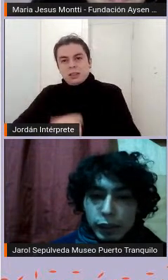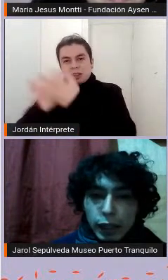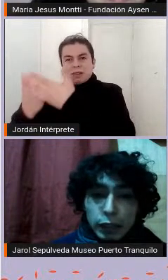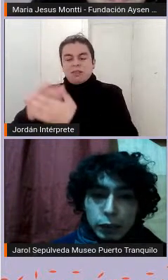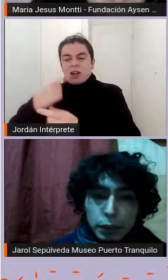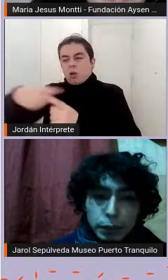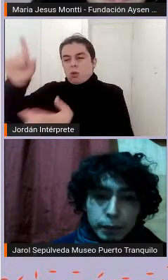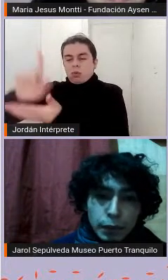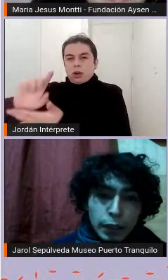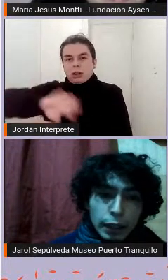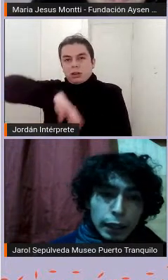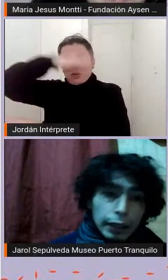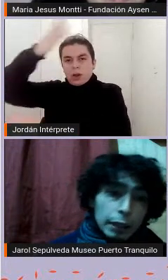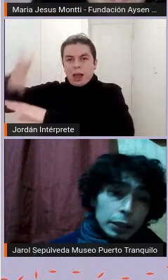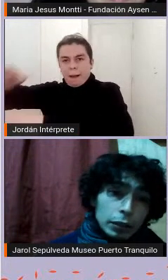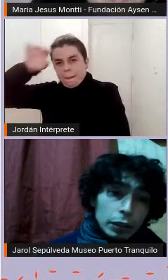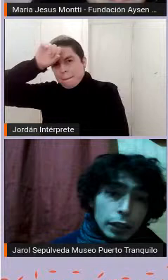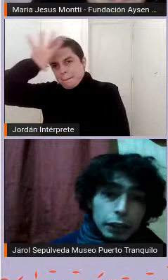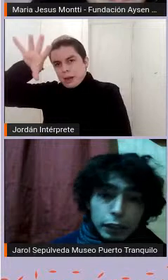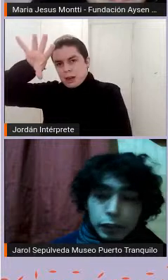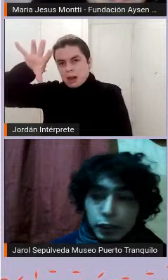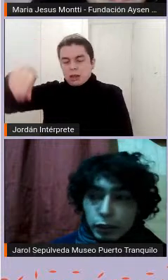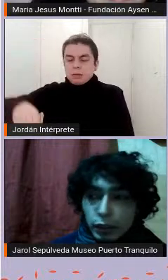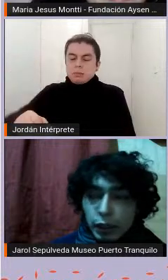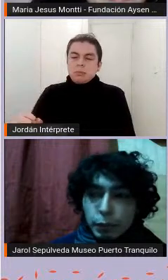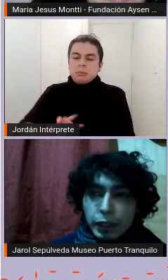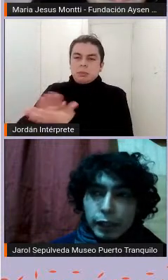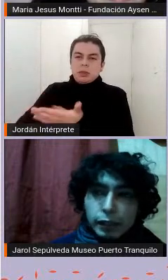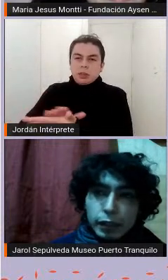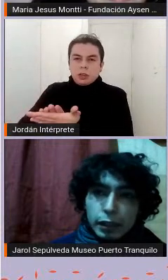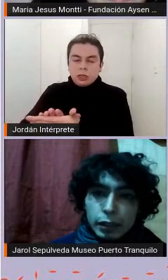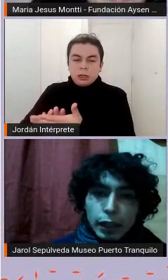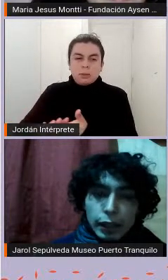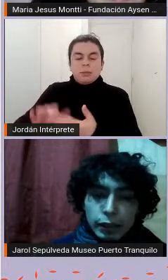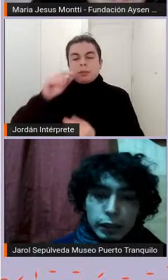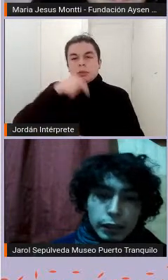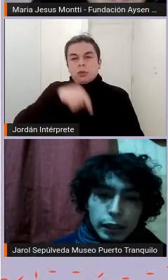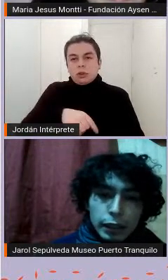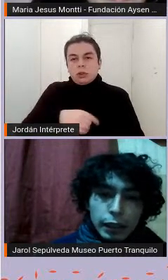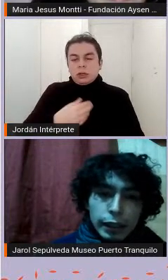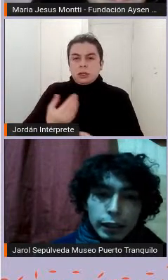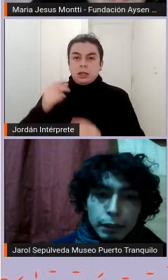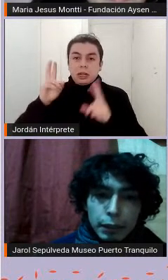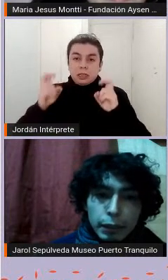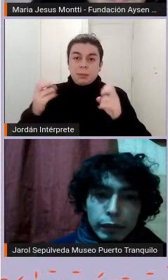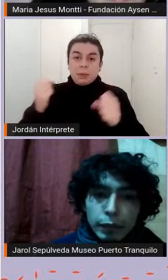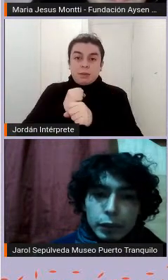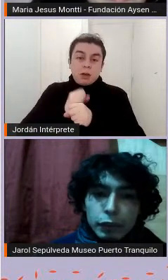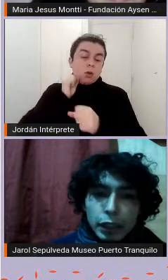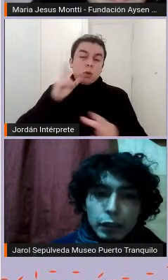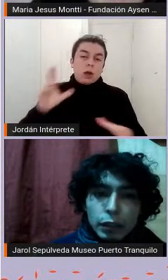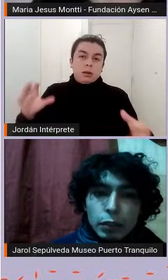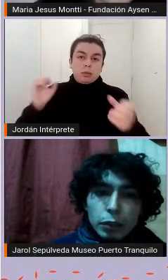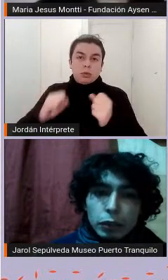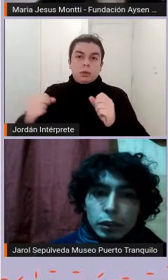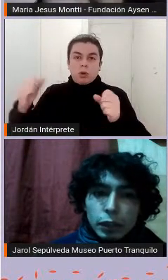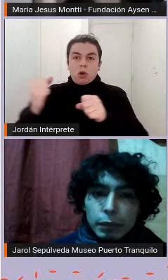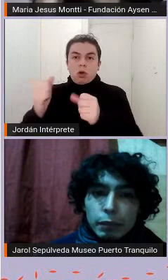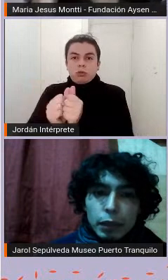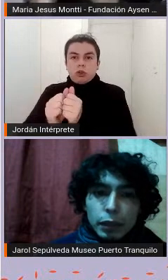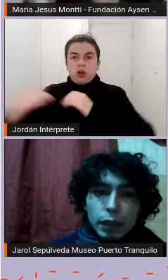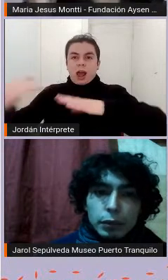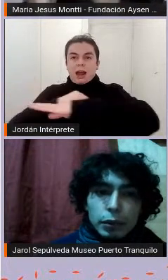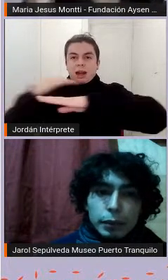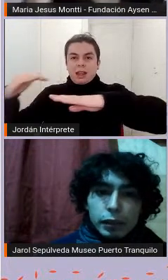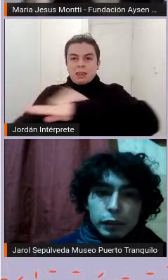en base al turismo. El aislamiento geográfico, ¿cierto?, el poder acceder con la carretera, también va modificando en cómo nosotros